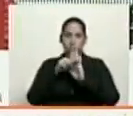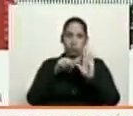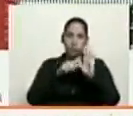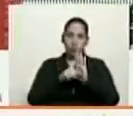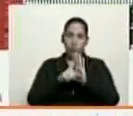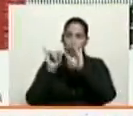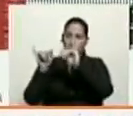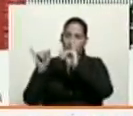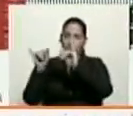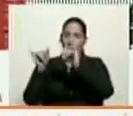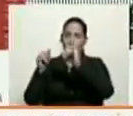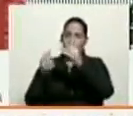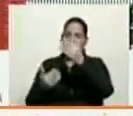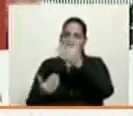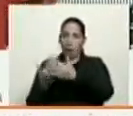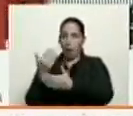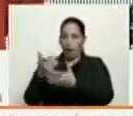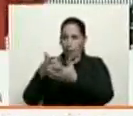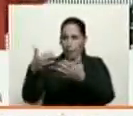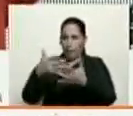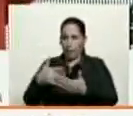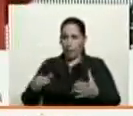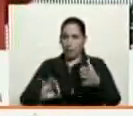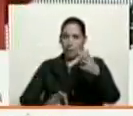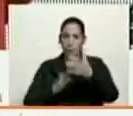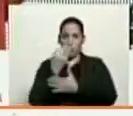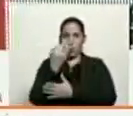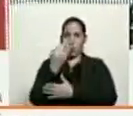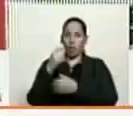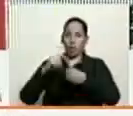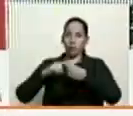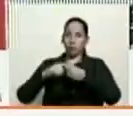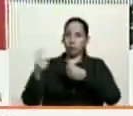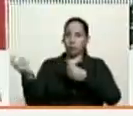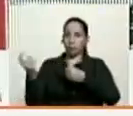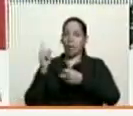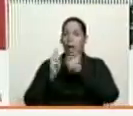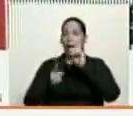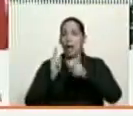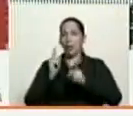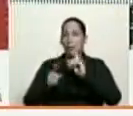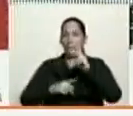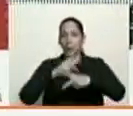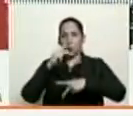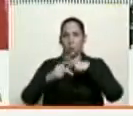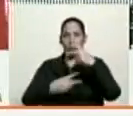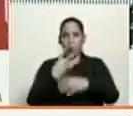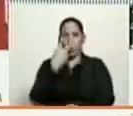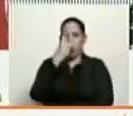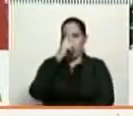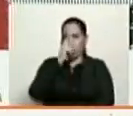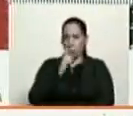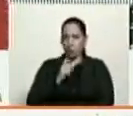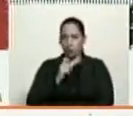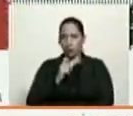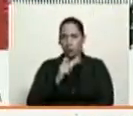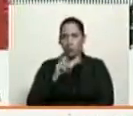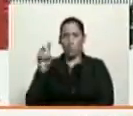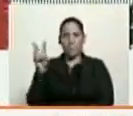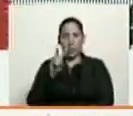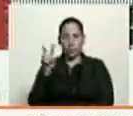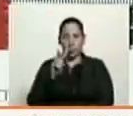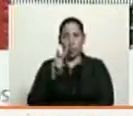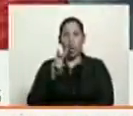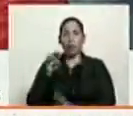cartas fundacionales de la OEA. Si alguien se quiere salir, hay un proceso de 2 años y Venezuela cumplió